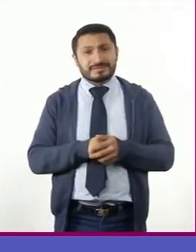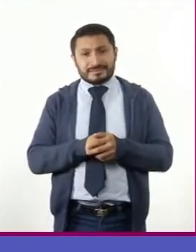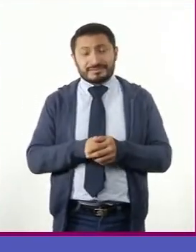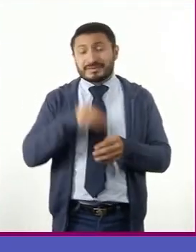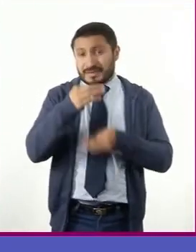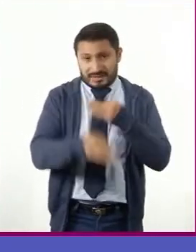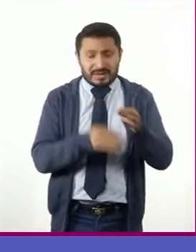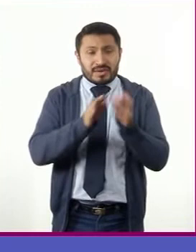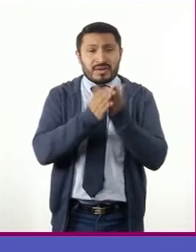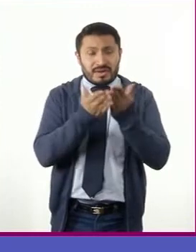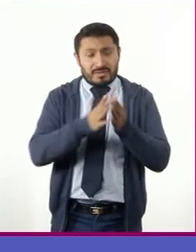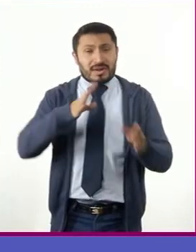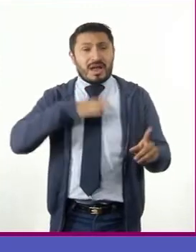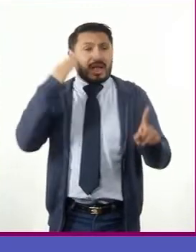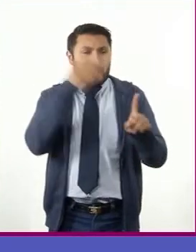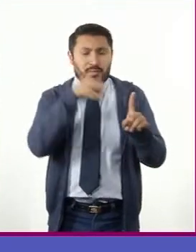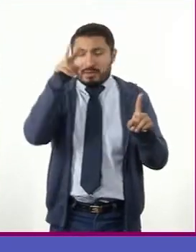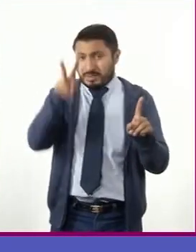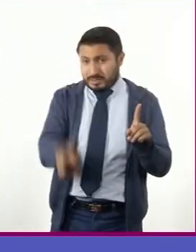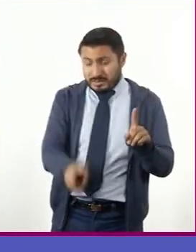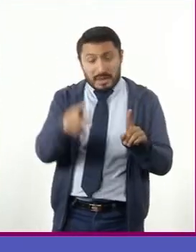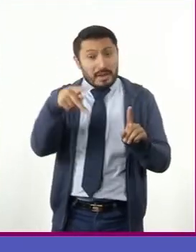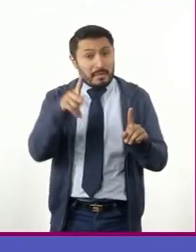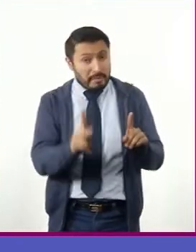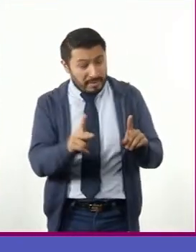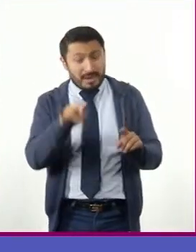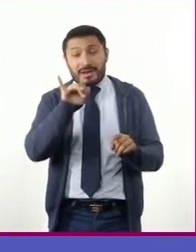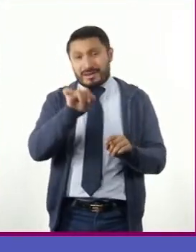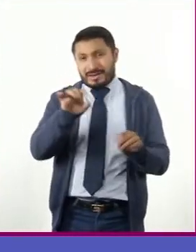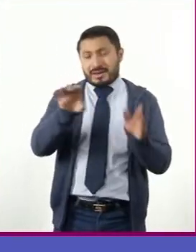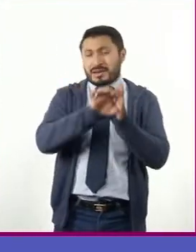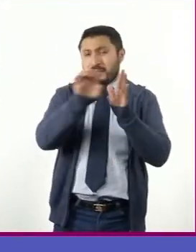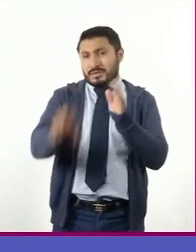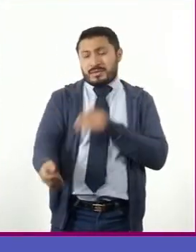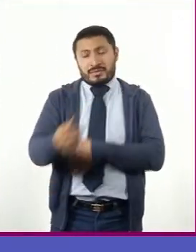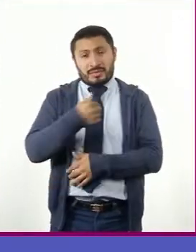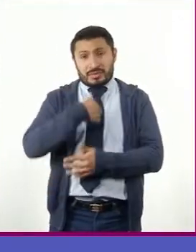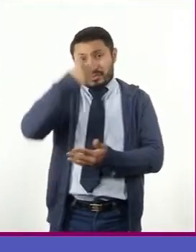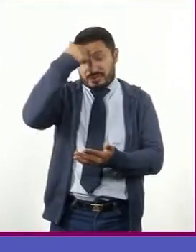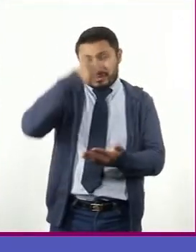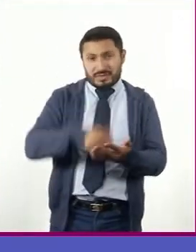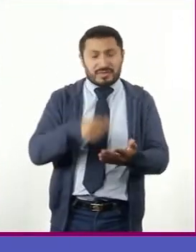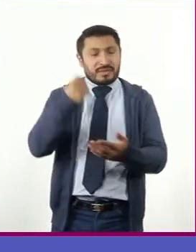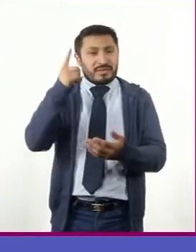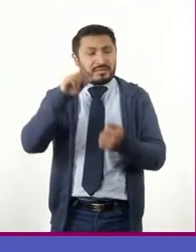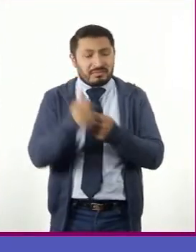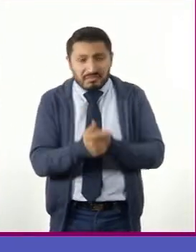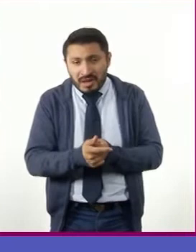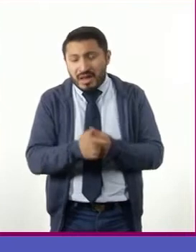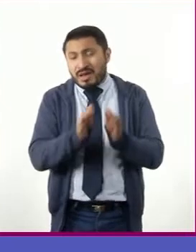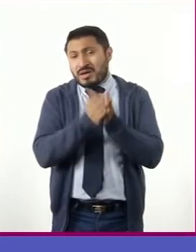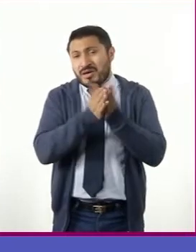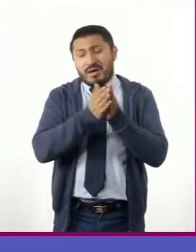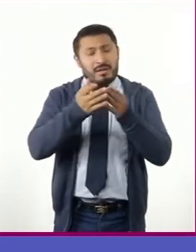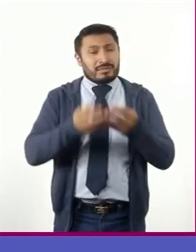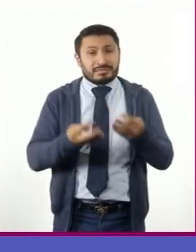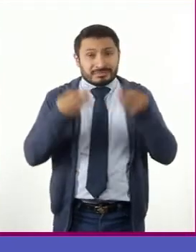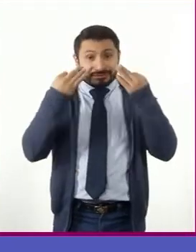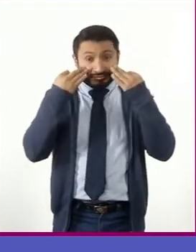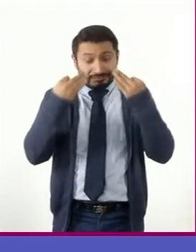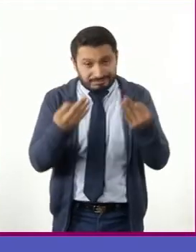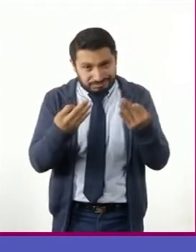obras tienen una intención realista. Pero sí, por ejemplo, yo considero que una de las obras que reflejan